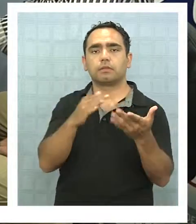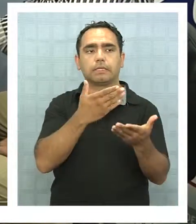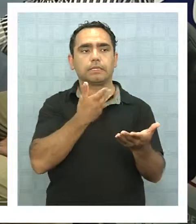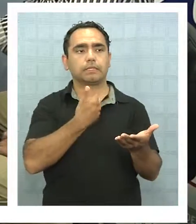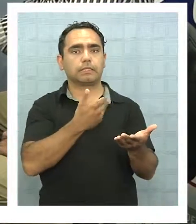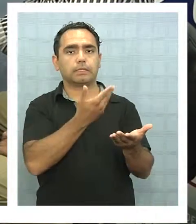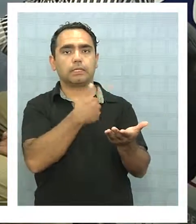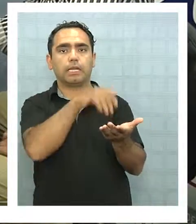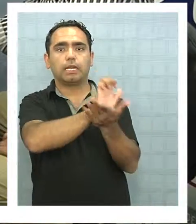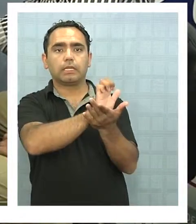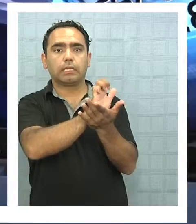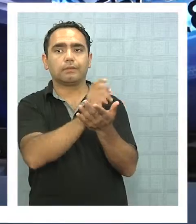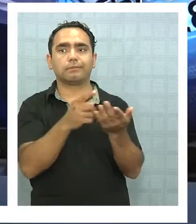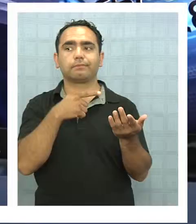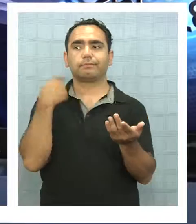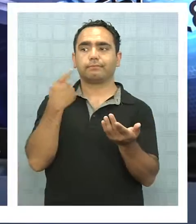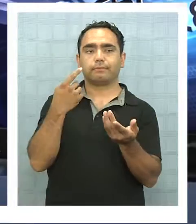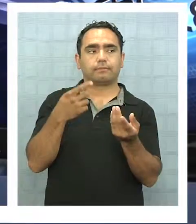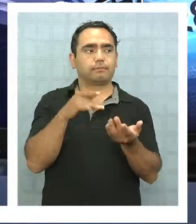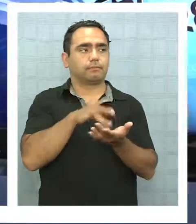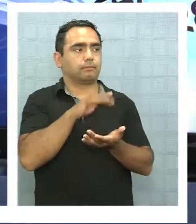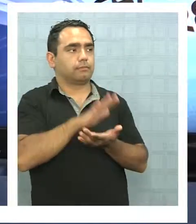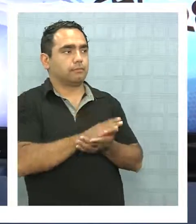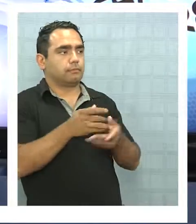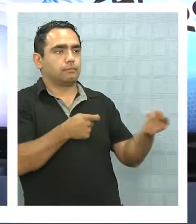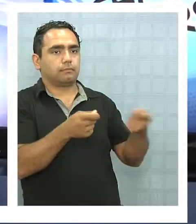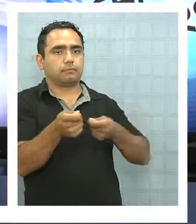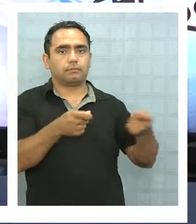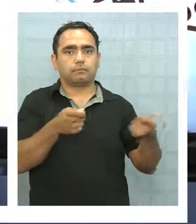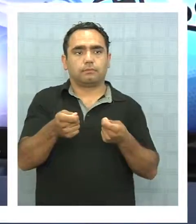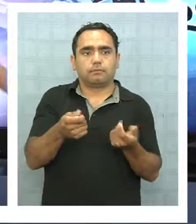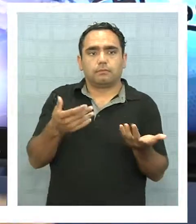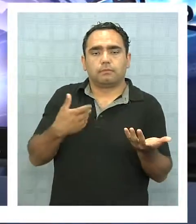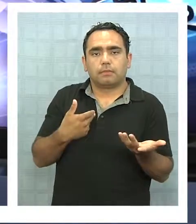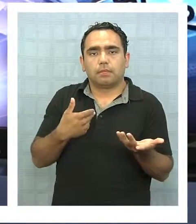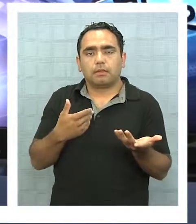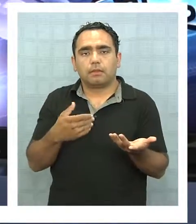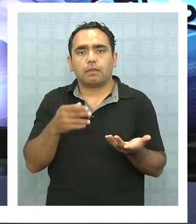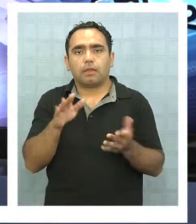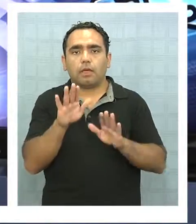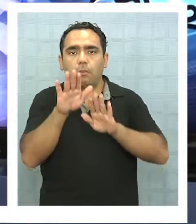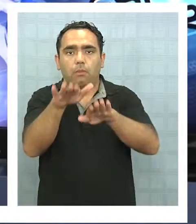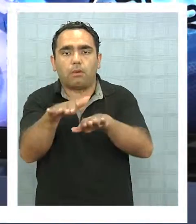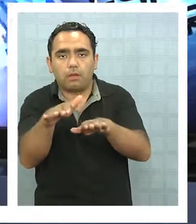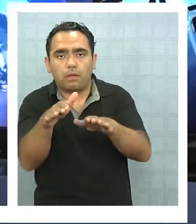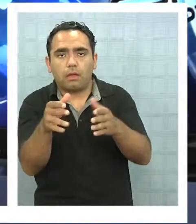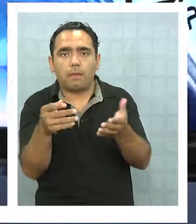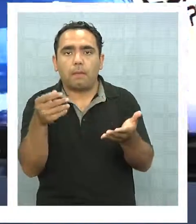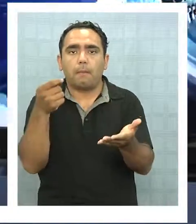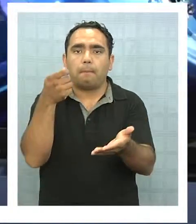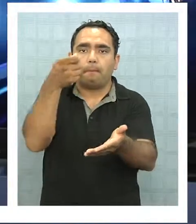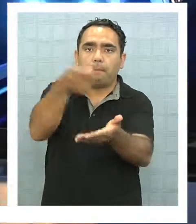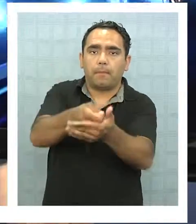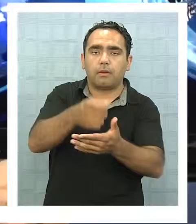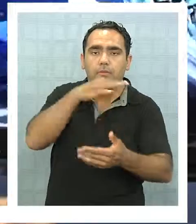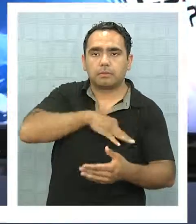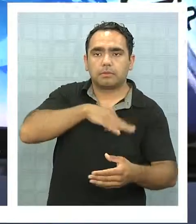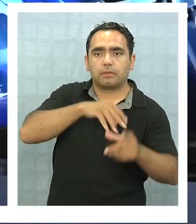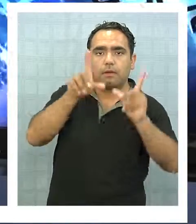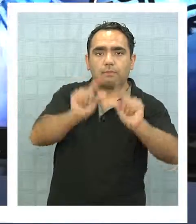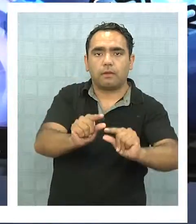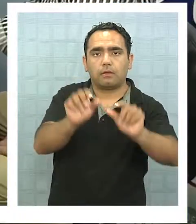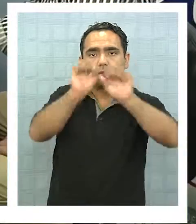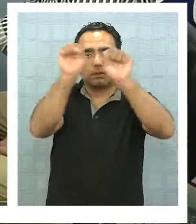para financiar el presupuesto. Y además tiene que endeudarse para apoyar el pago de pensiones que son muy bajas por parte